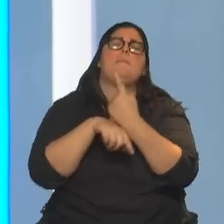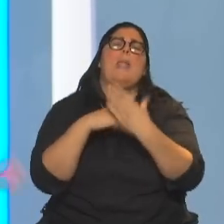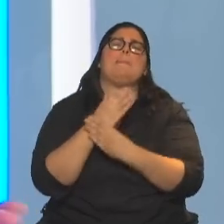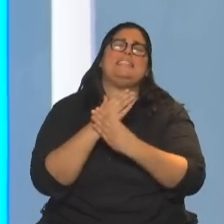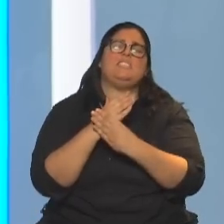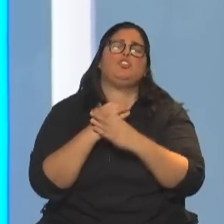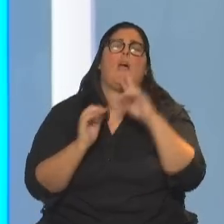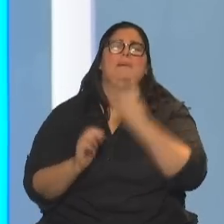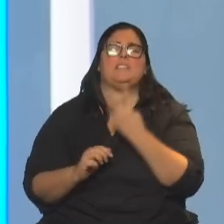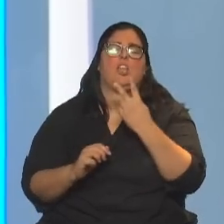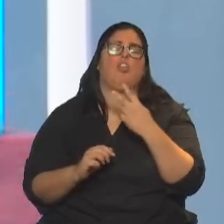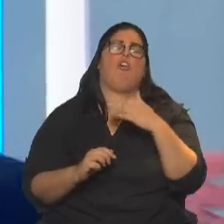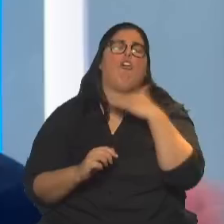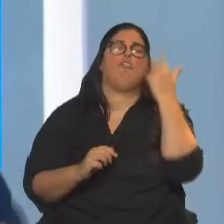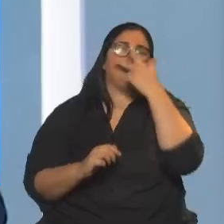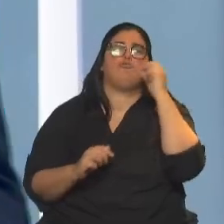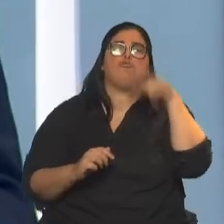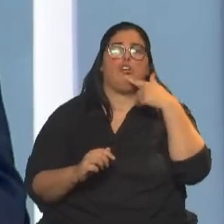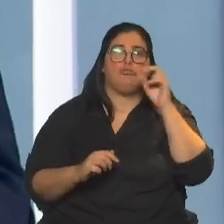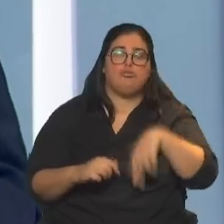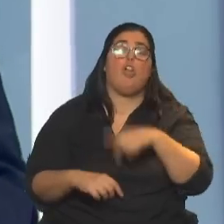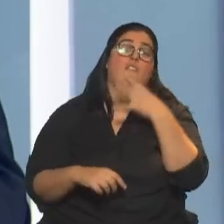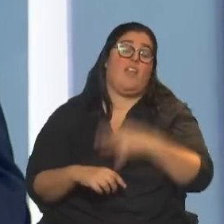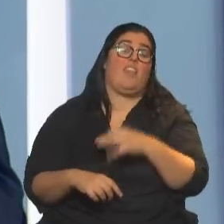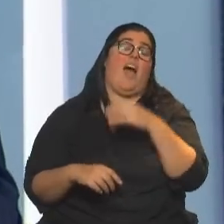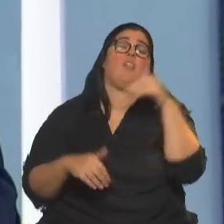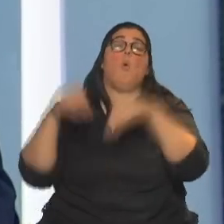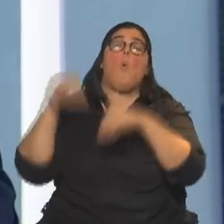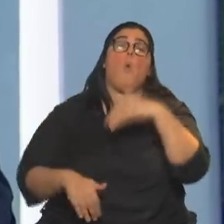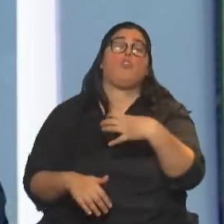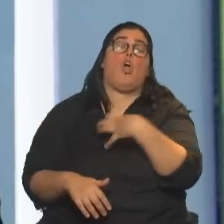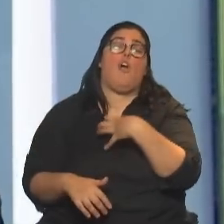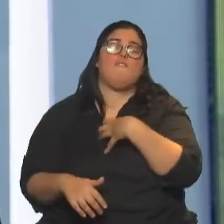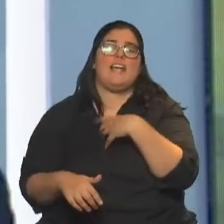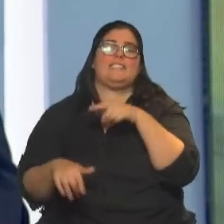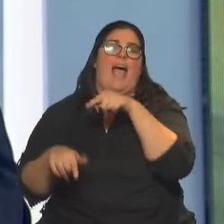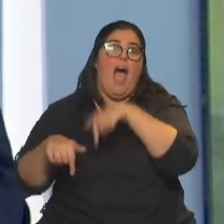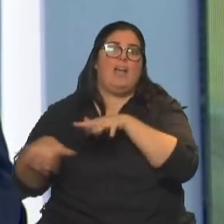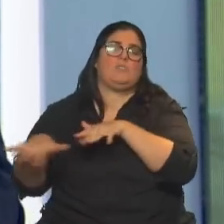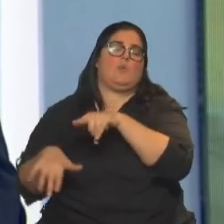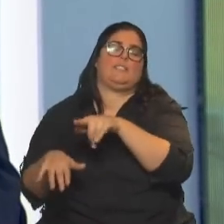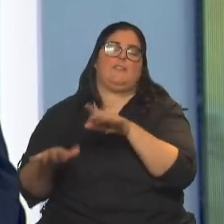quedó debilitado lógicamente después del voto de confianza en el Parlamento. Esto fue lo que pasó.